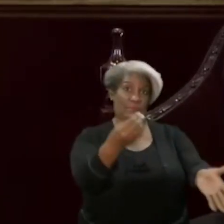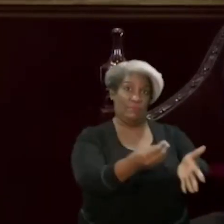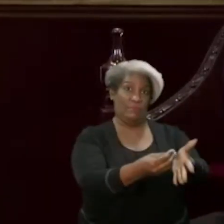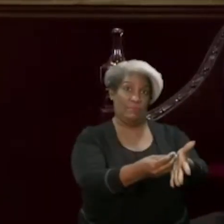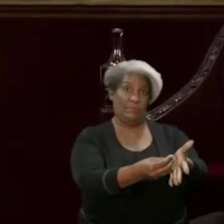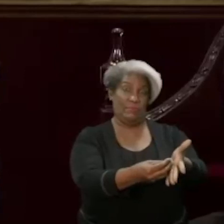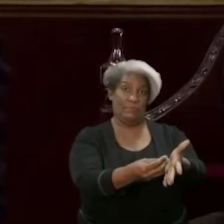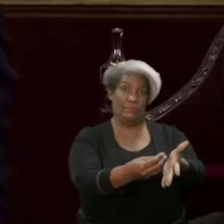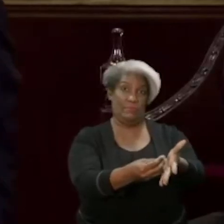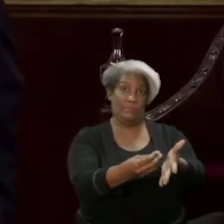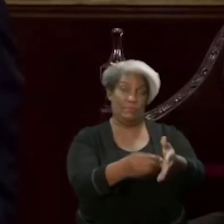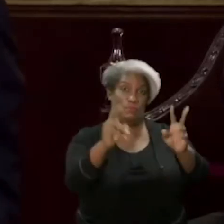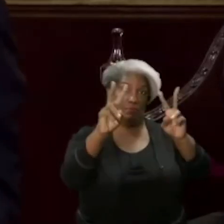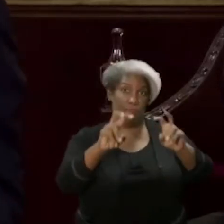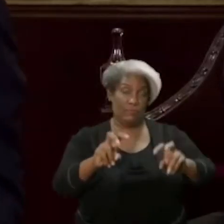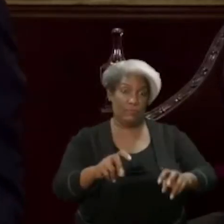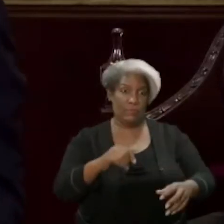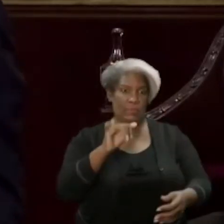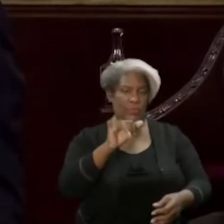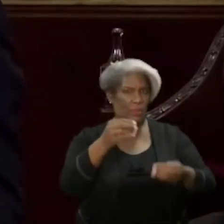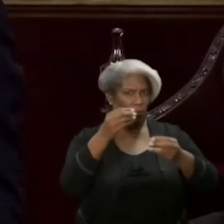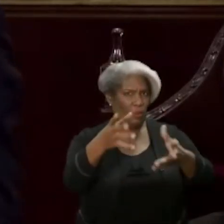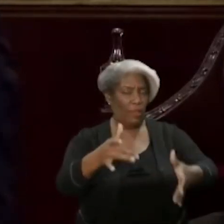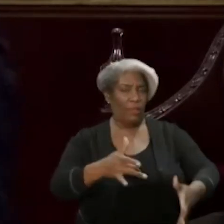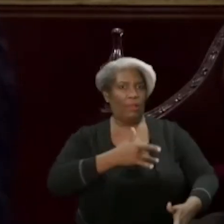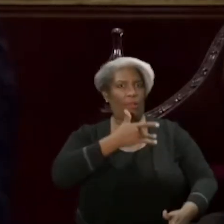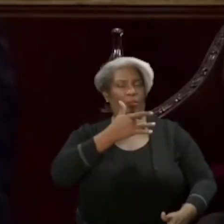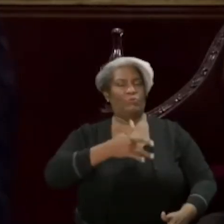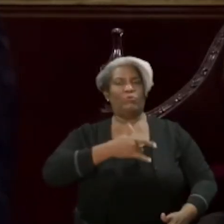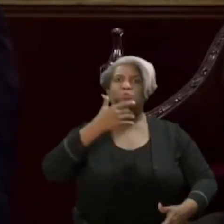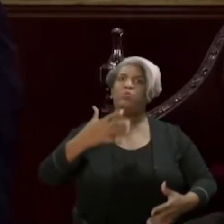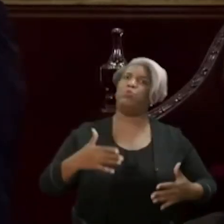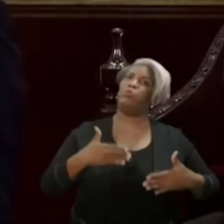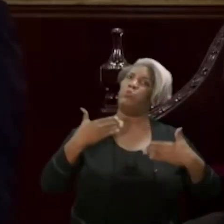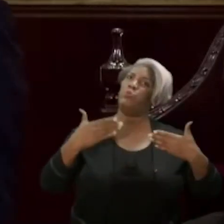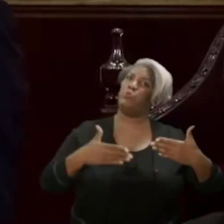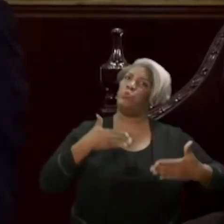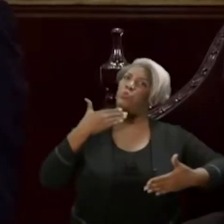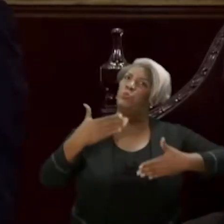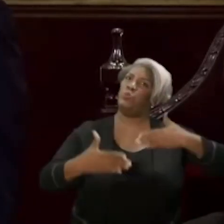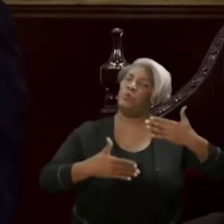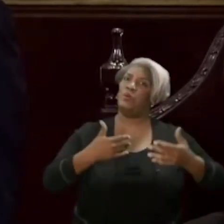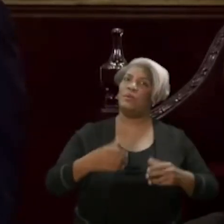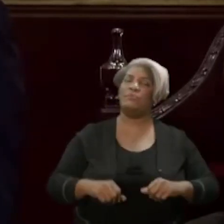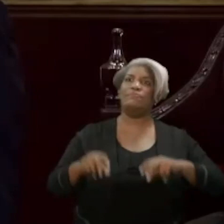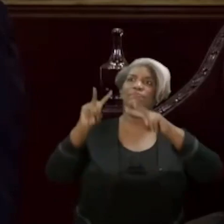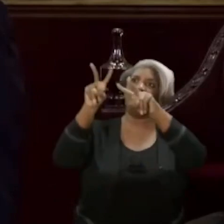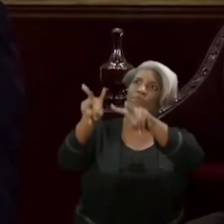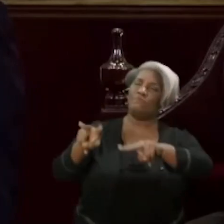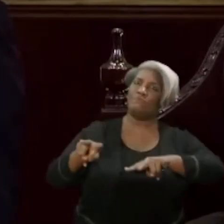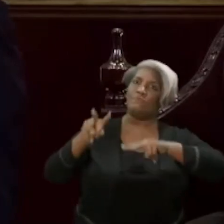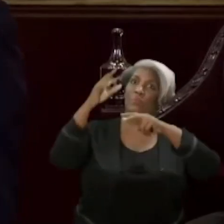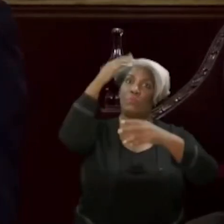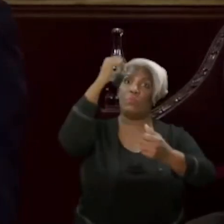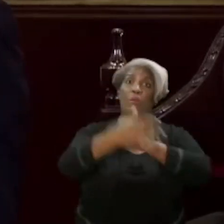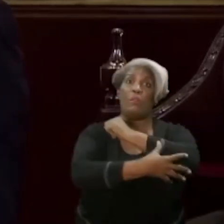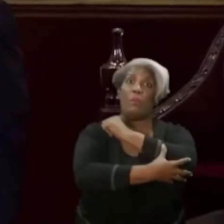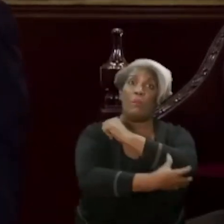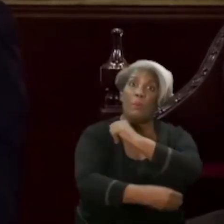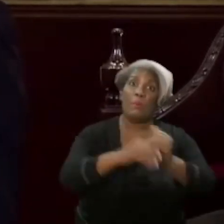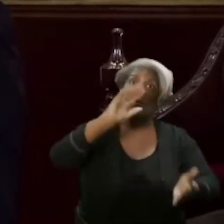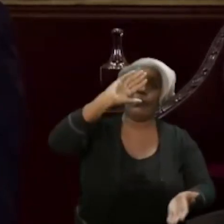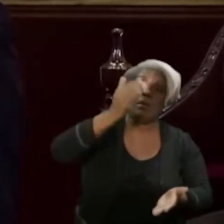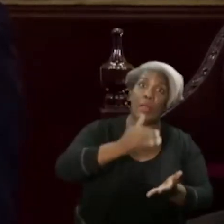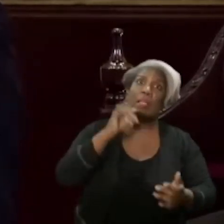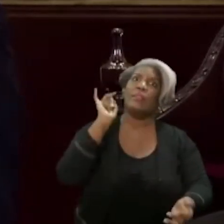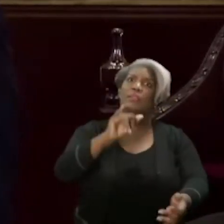los que voy a informar me llenan de alegría y esperanza, porque disminuir la pobreza es el principal objetivo